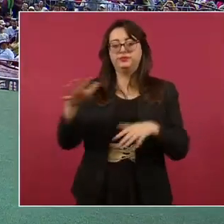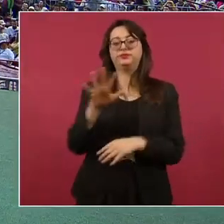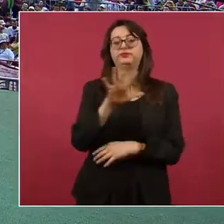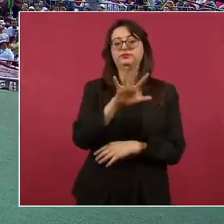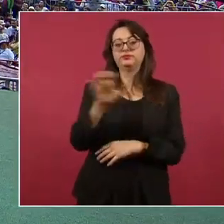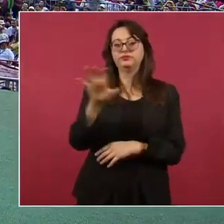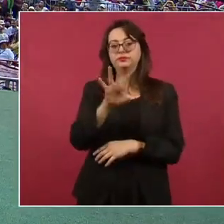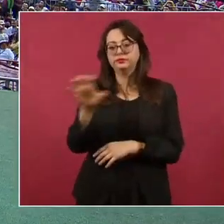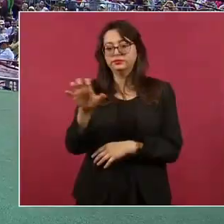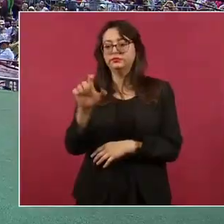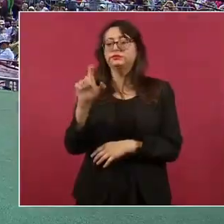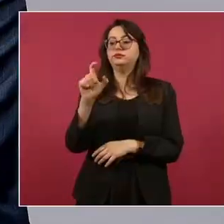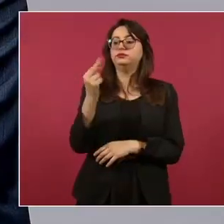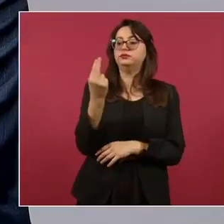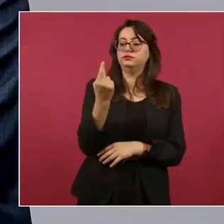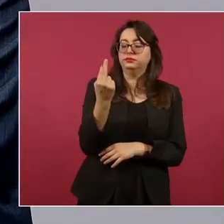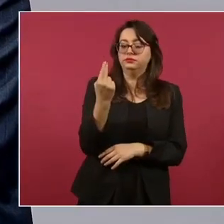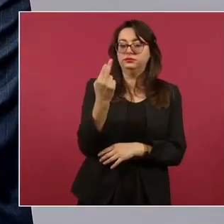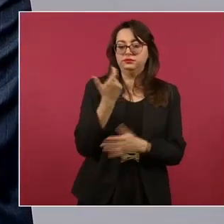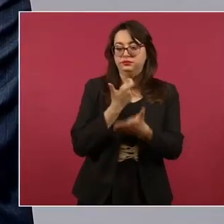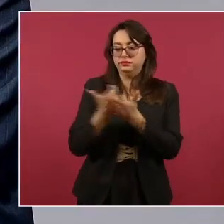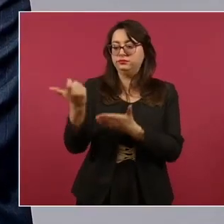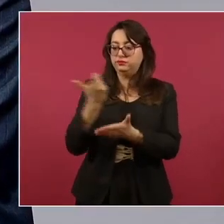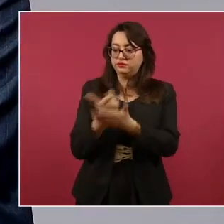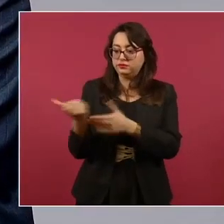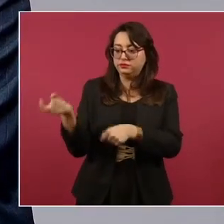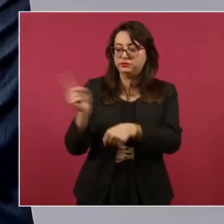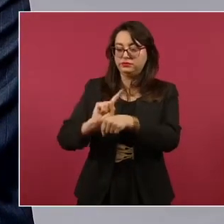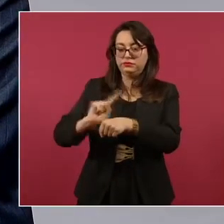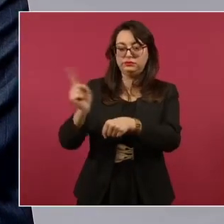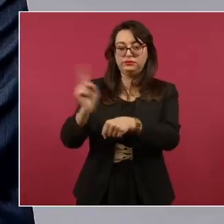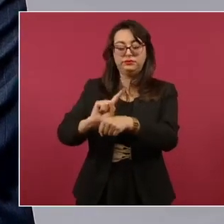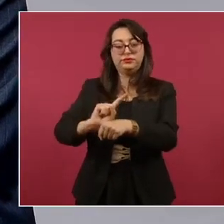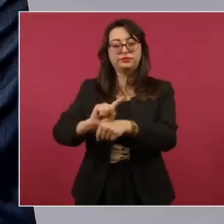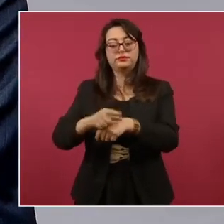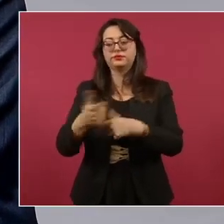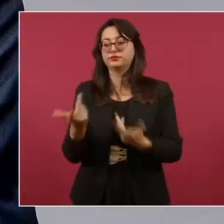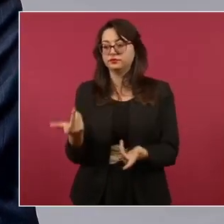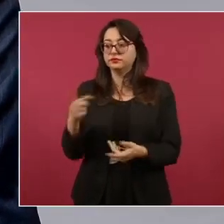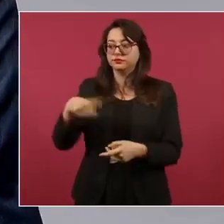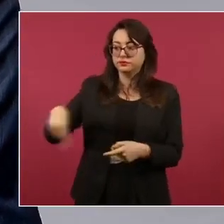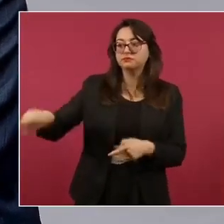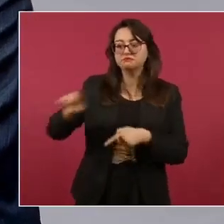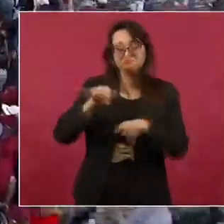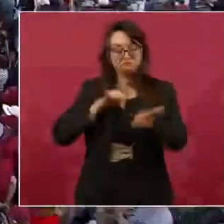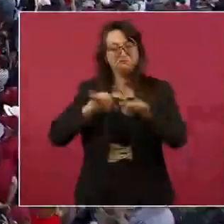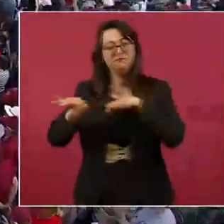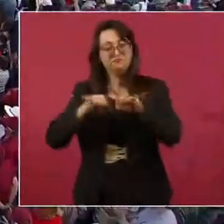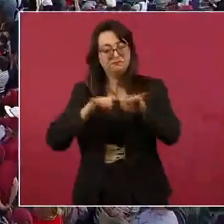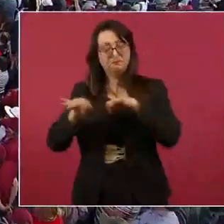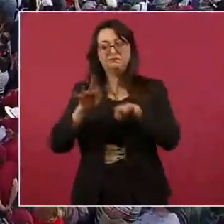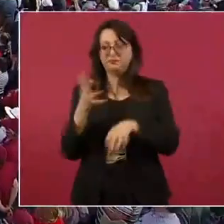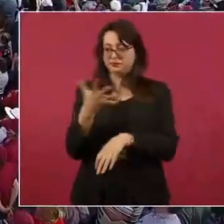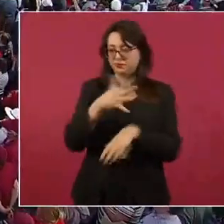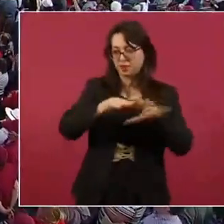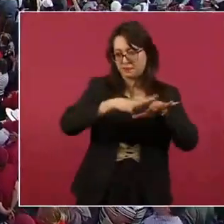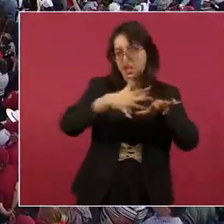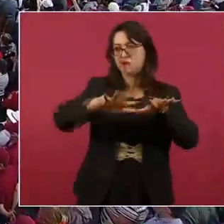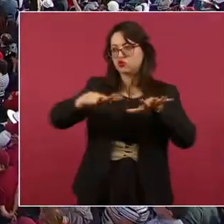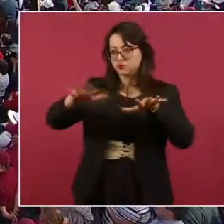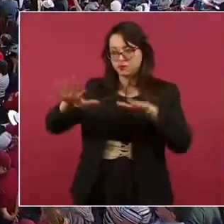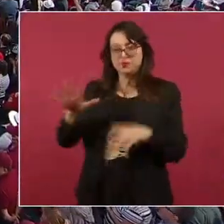525 pesos diarios para estos trabajadores de la economía formal.